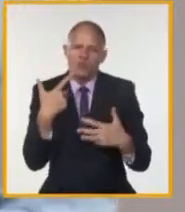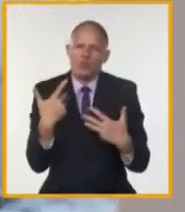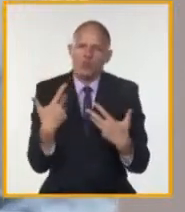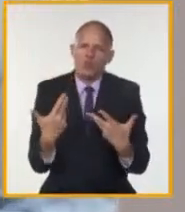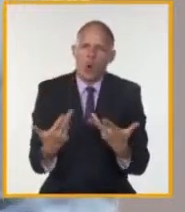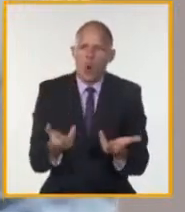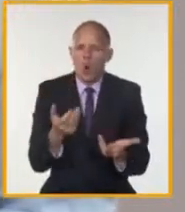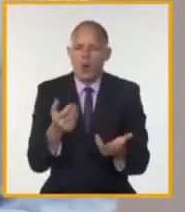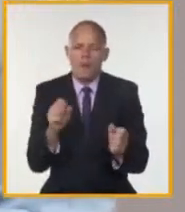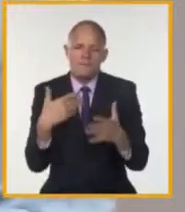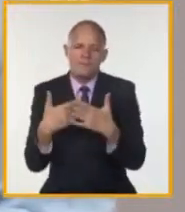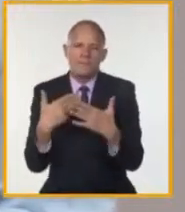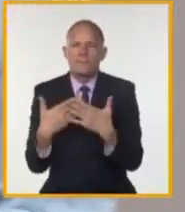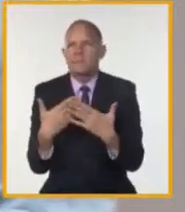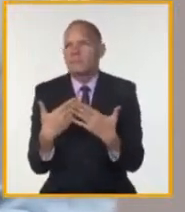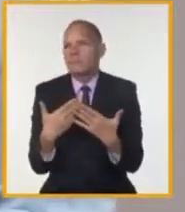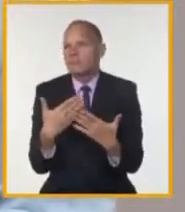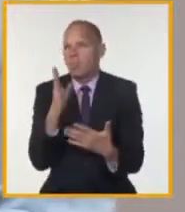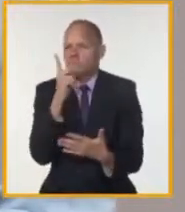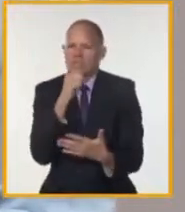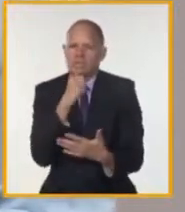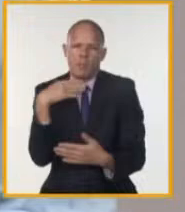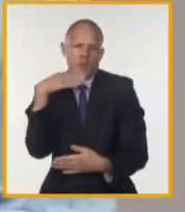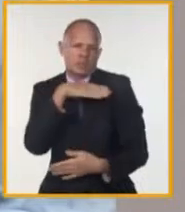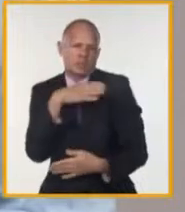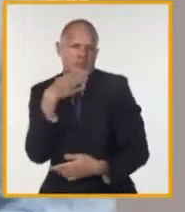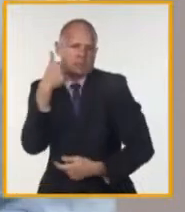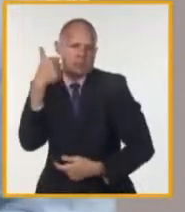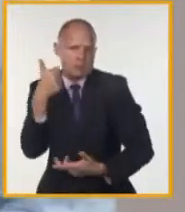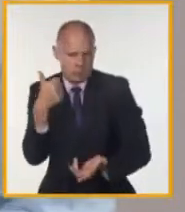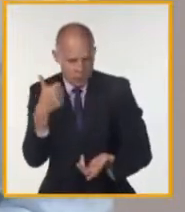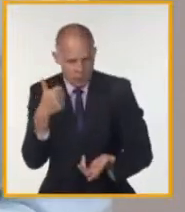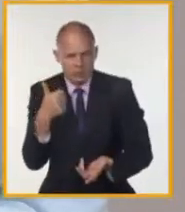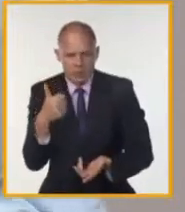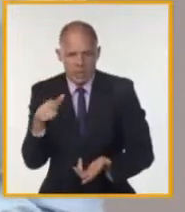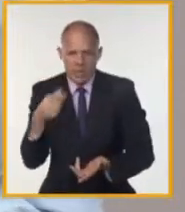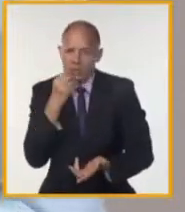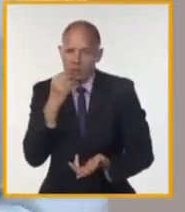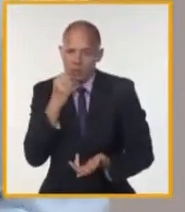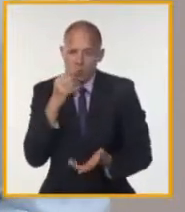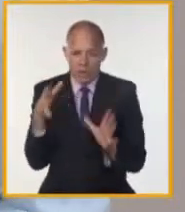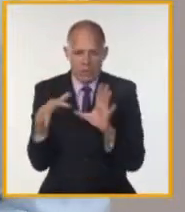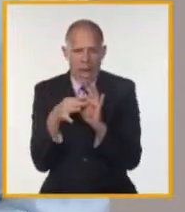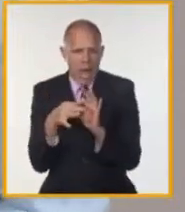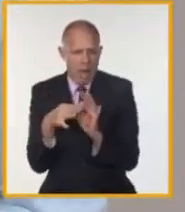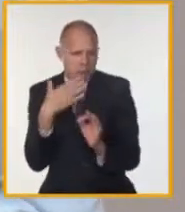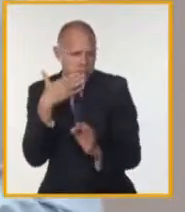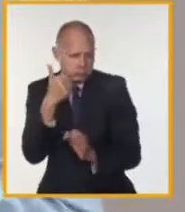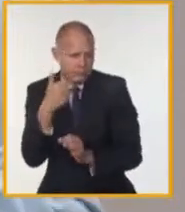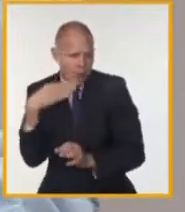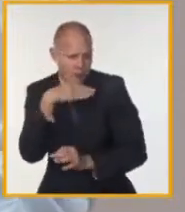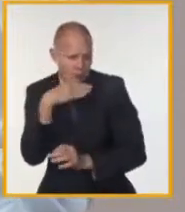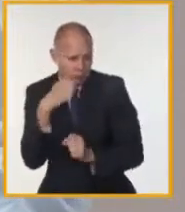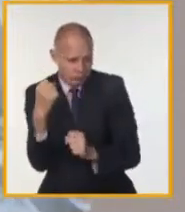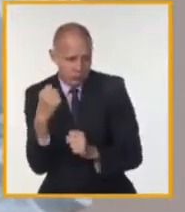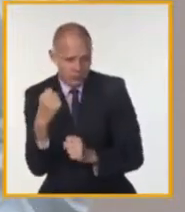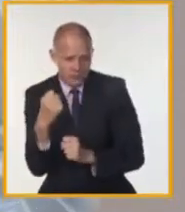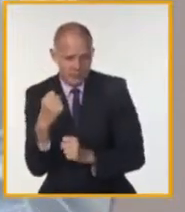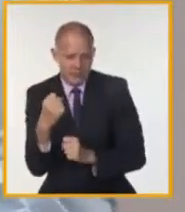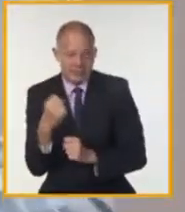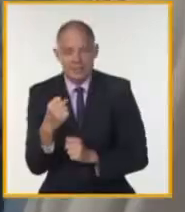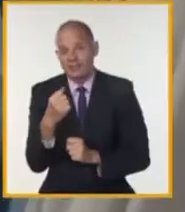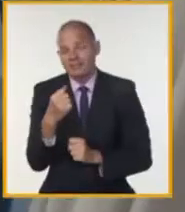de hacer una empresa más moderna, una empresa que acceda más a la tecnología, por supuesto, nosotros vamos a ganar. Bueno, por eso eres el más joven de los cuatro,